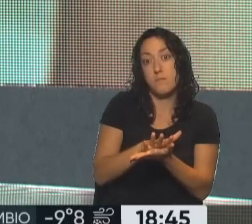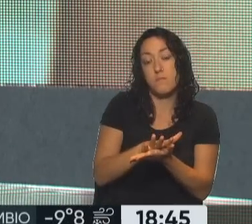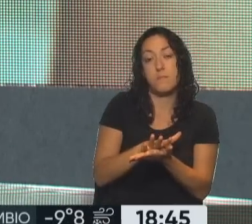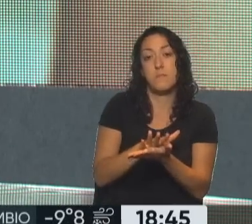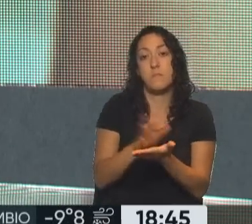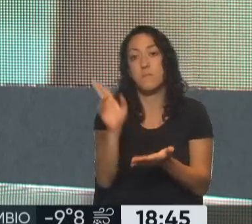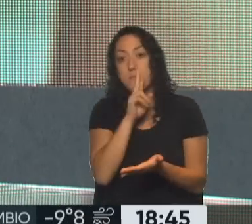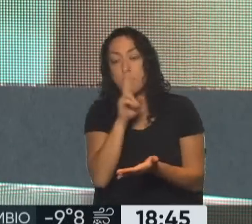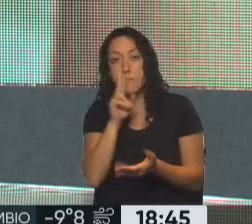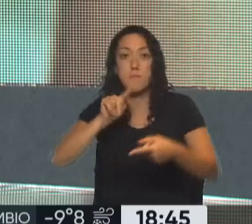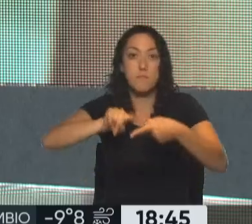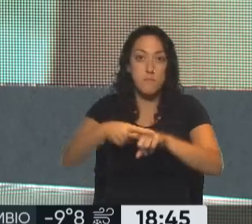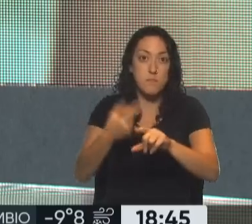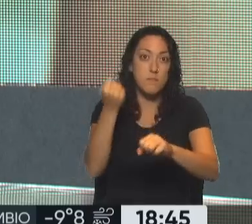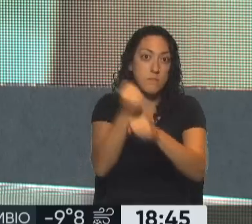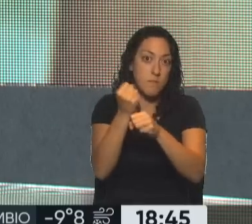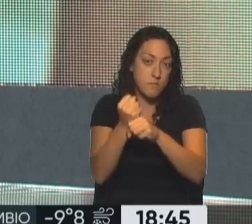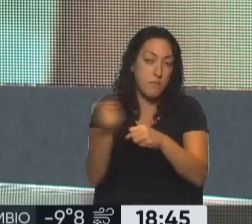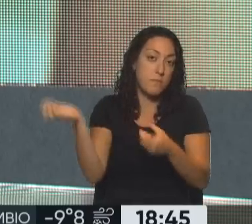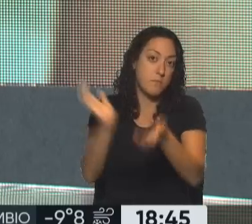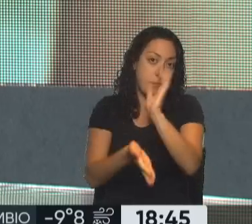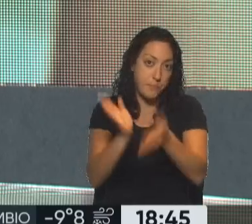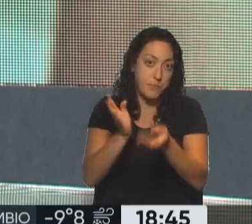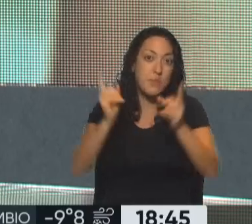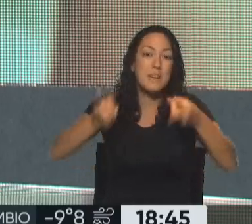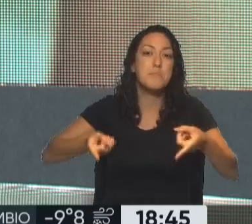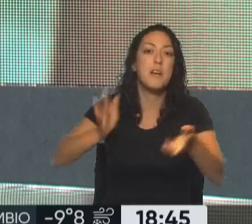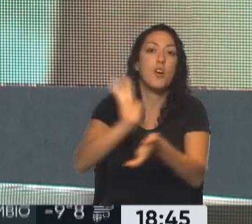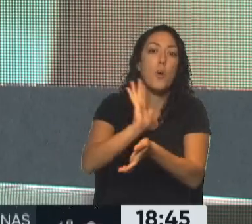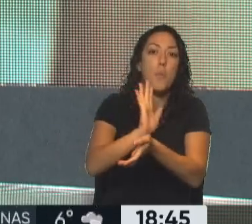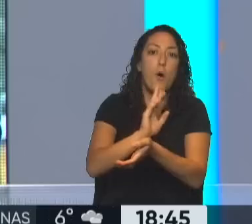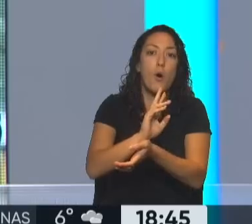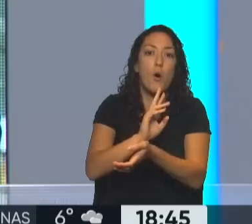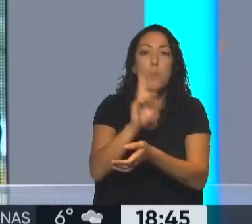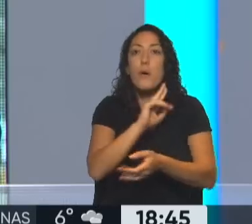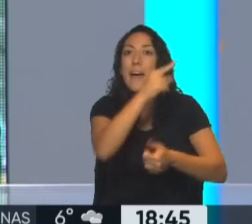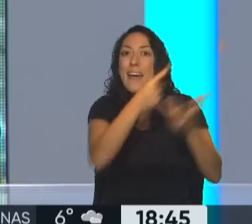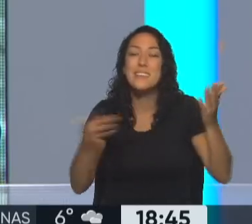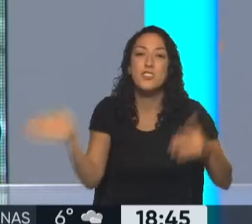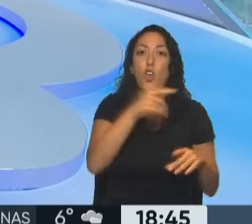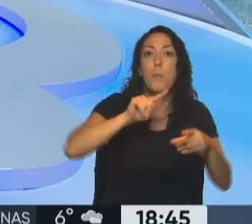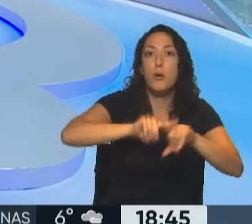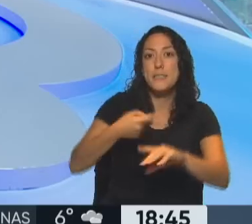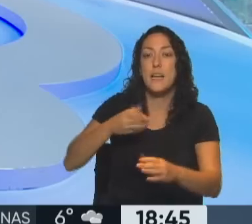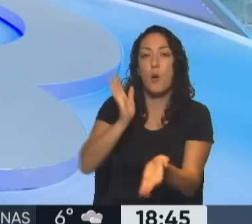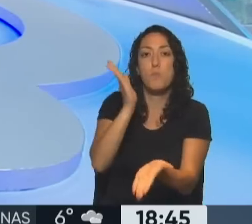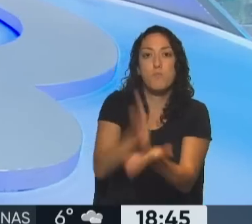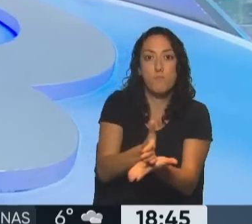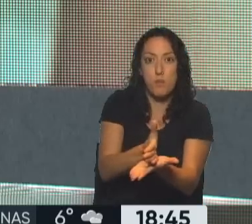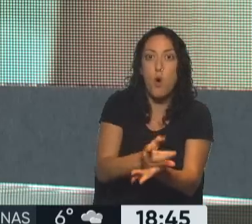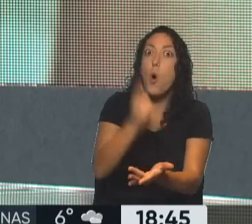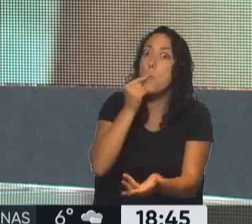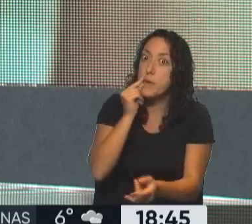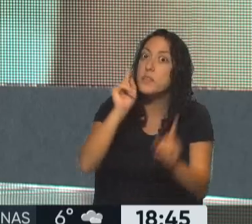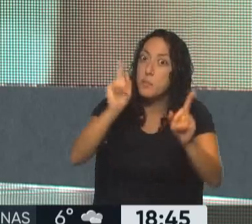o de la mujer en la política, pero yo diría que tiene un efecto disciplinador hacia todas las mujeres que están en la política. Sí, y algunos hombres también. Y algunos